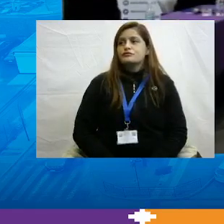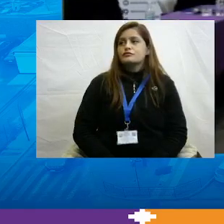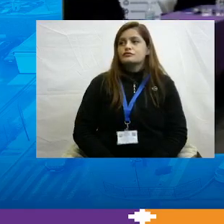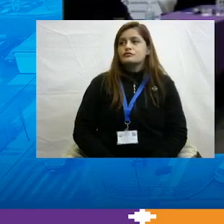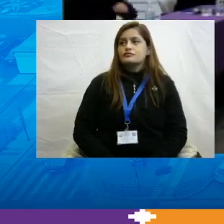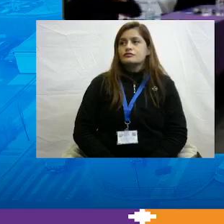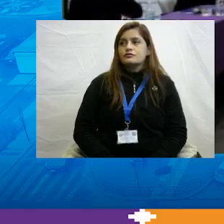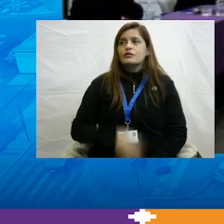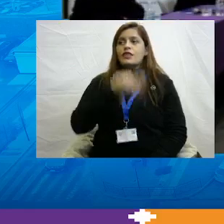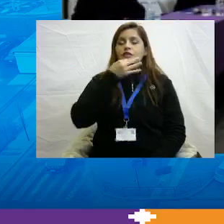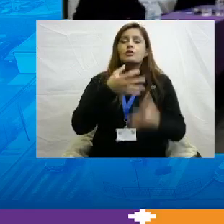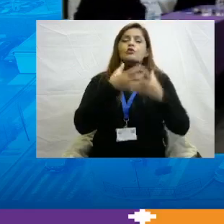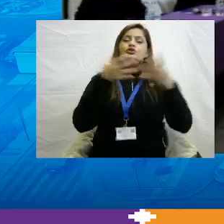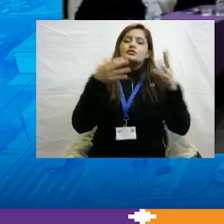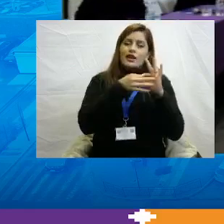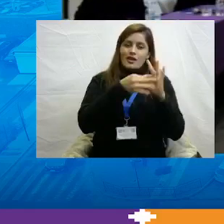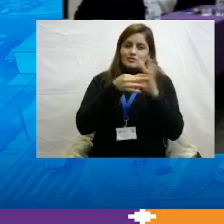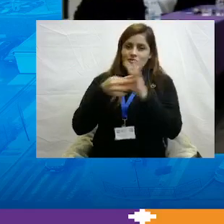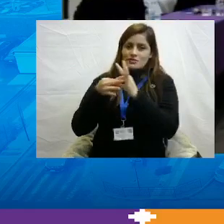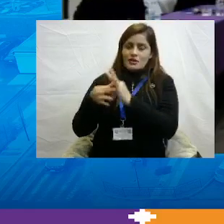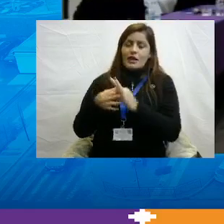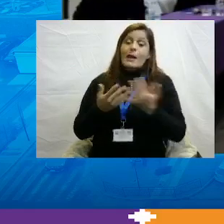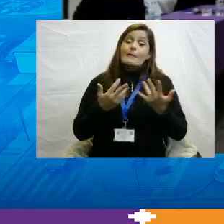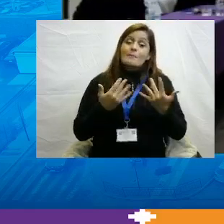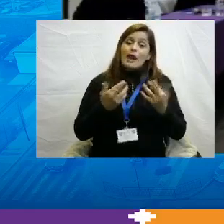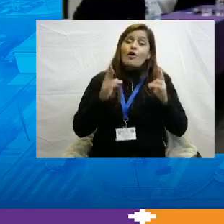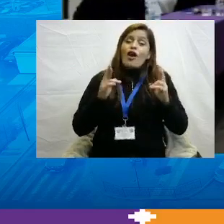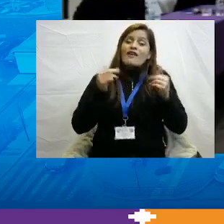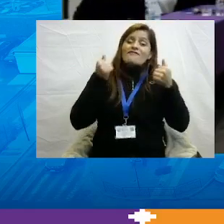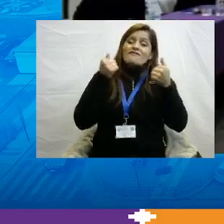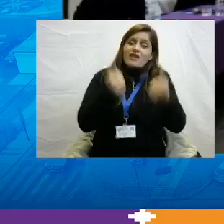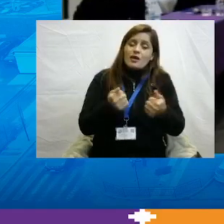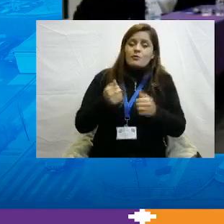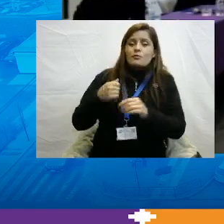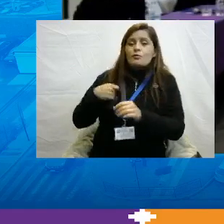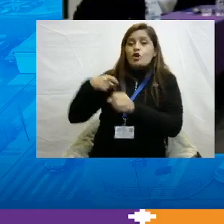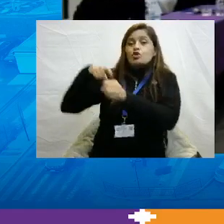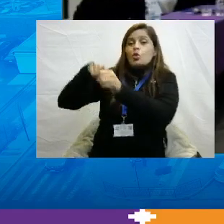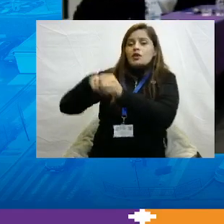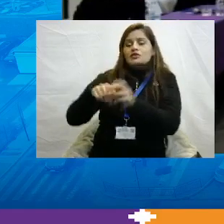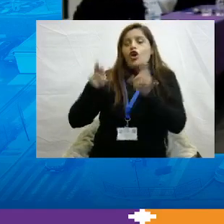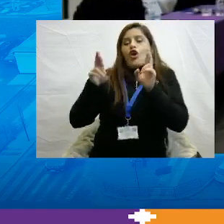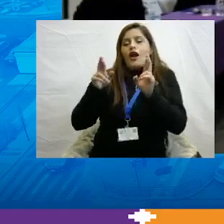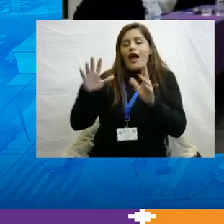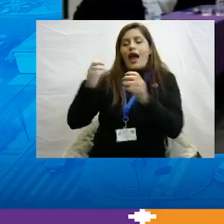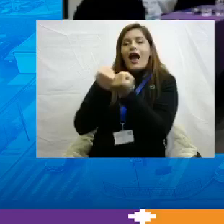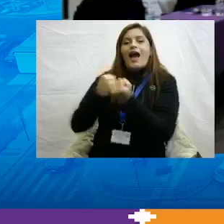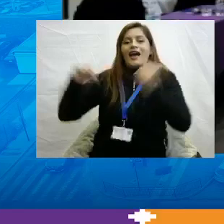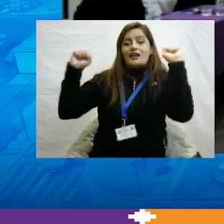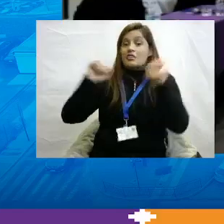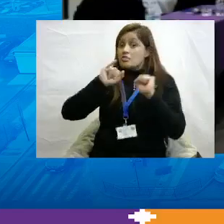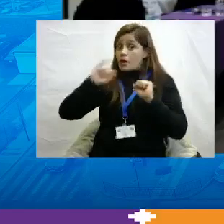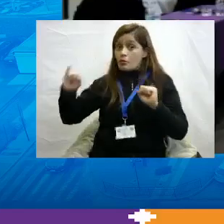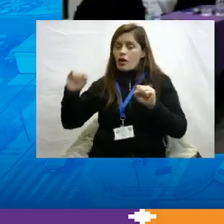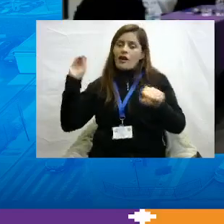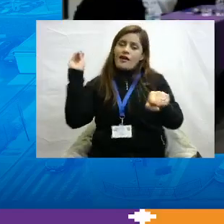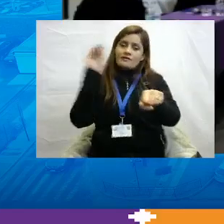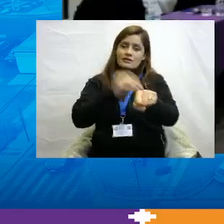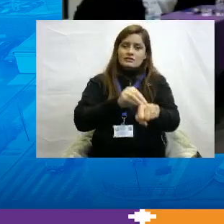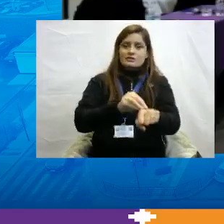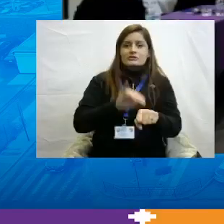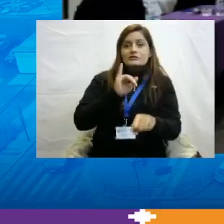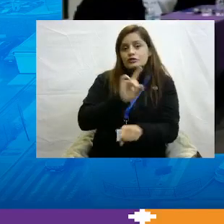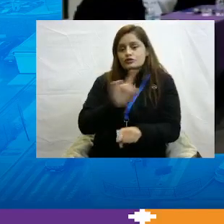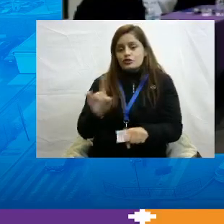ser plan. Muchas gracias. Esperamos que nos vaya muy bien en esta postulación. Les vamos a comentar los resultados. Y para nosotros